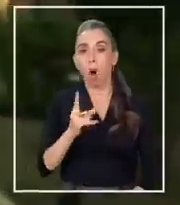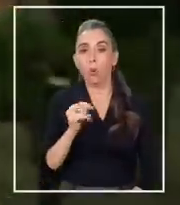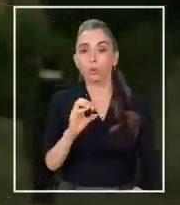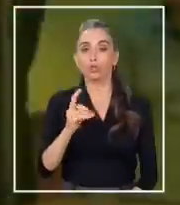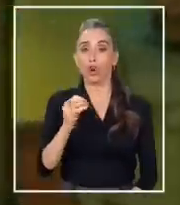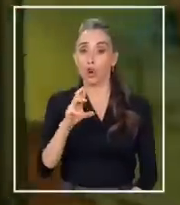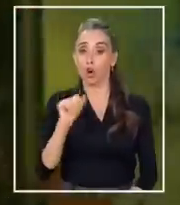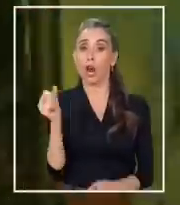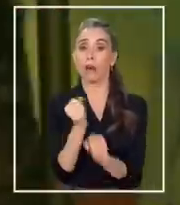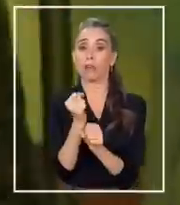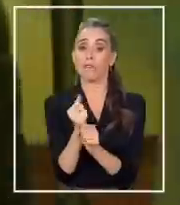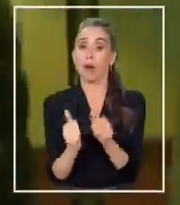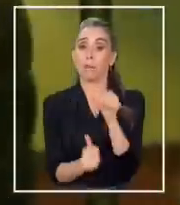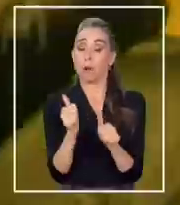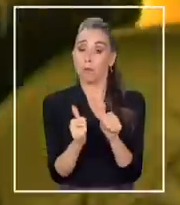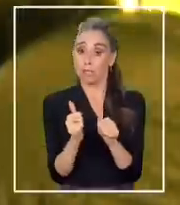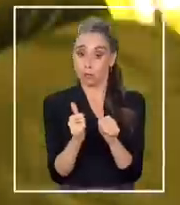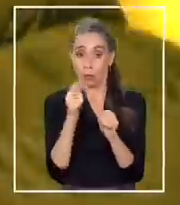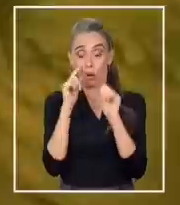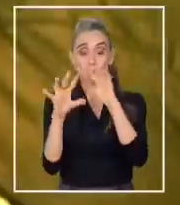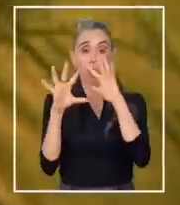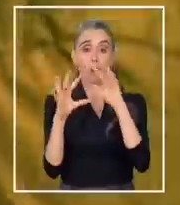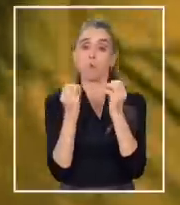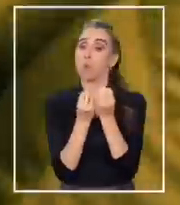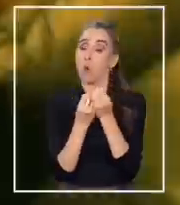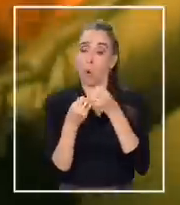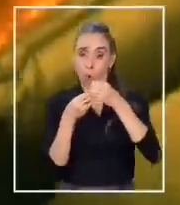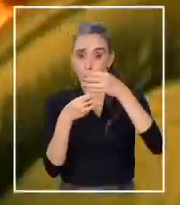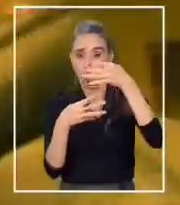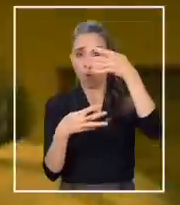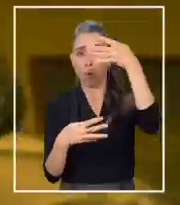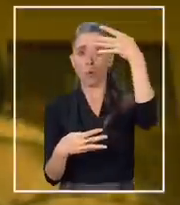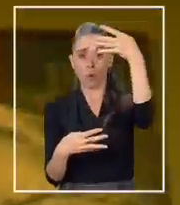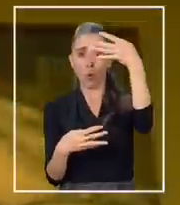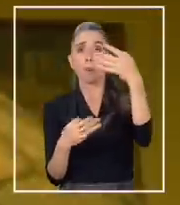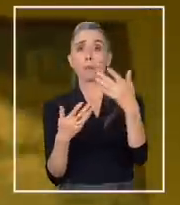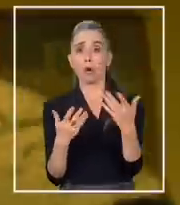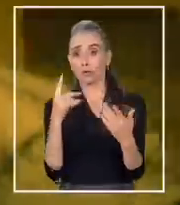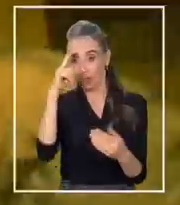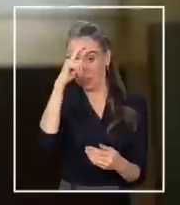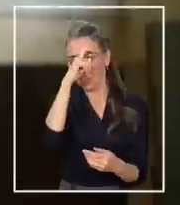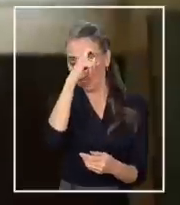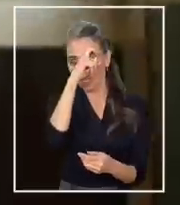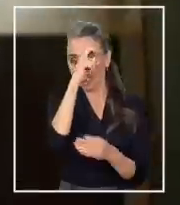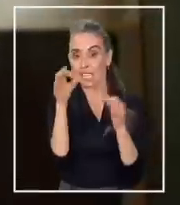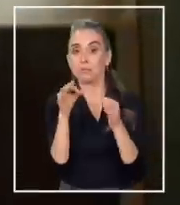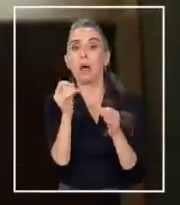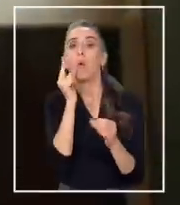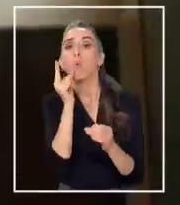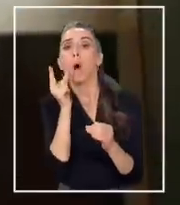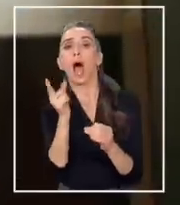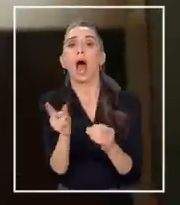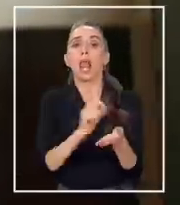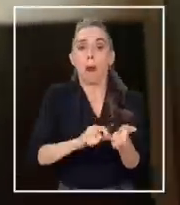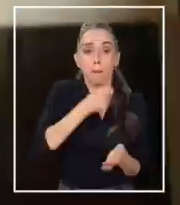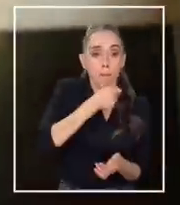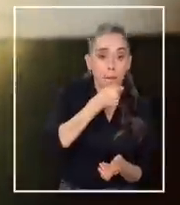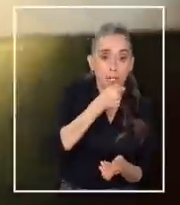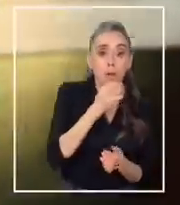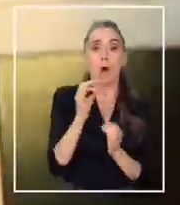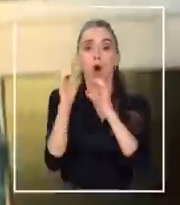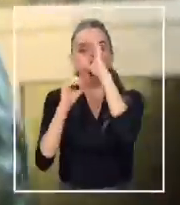vida profesional fue tan importante como prolífica. Por eso se hace difícil solo encasillarlo en